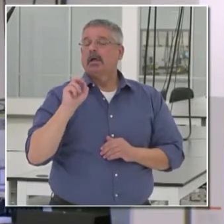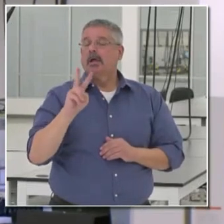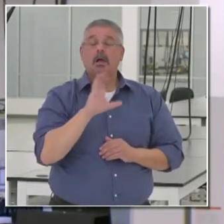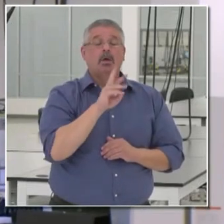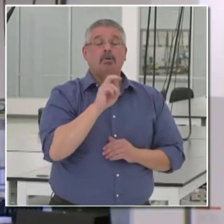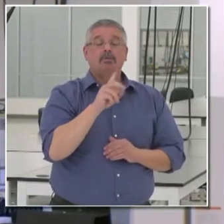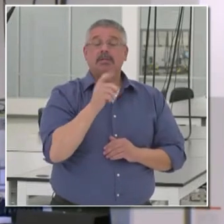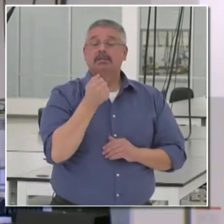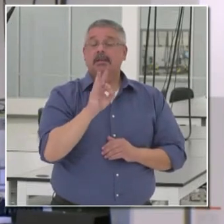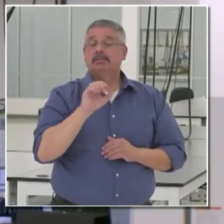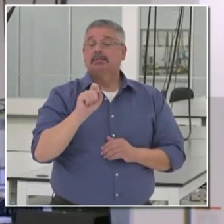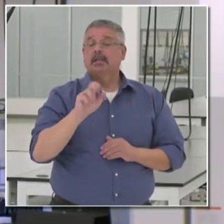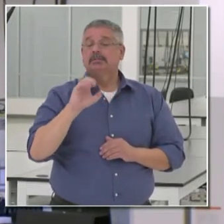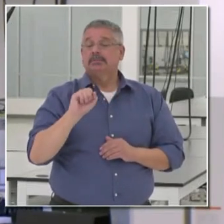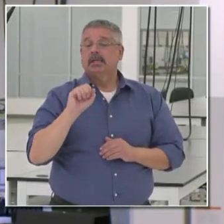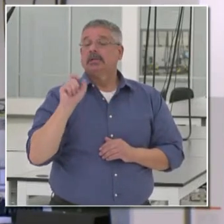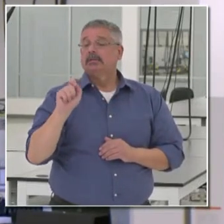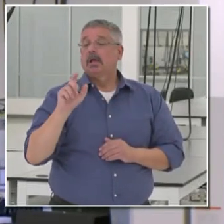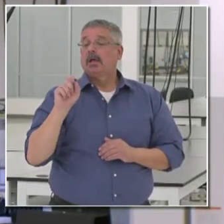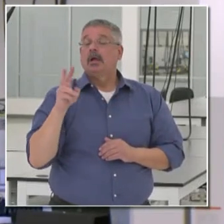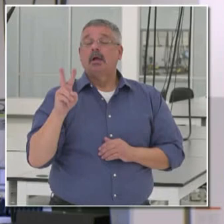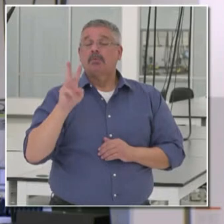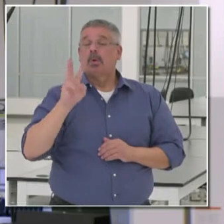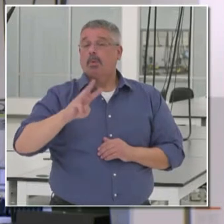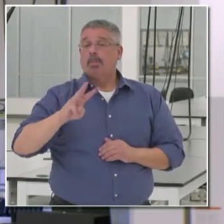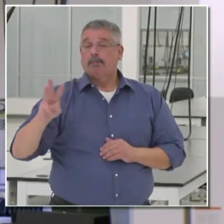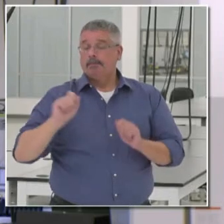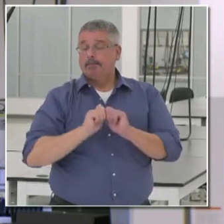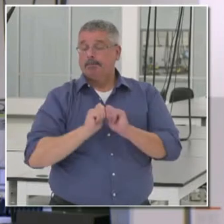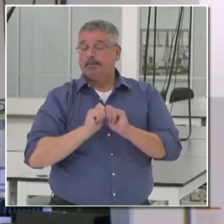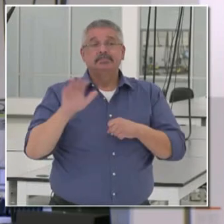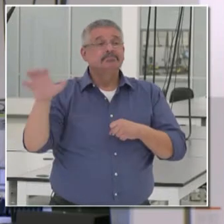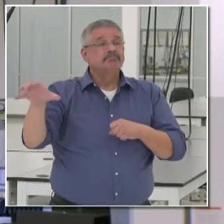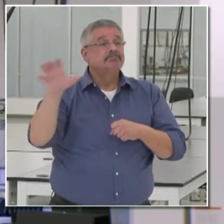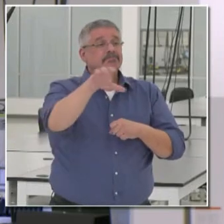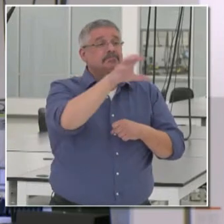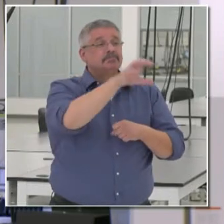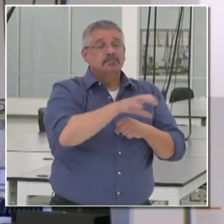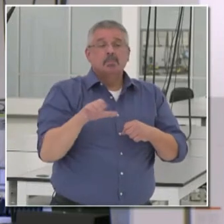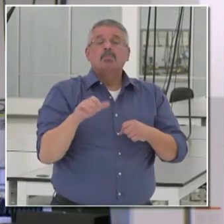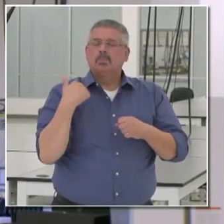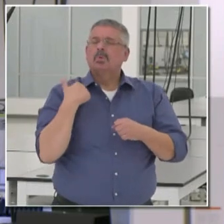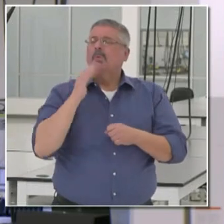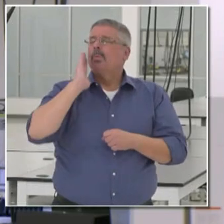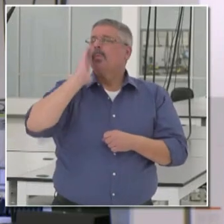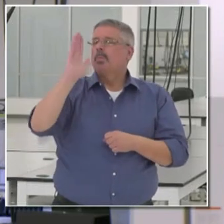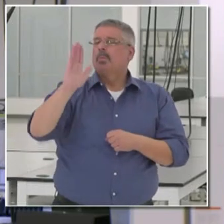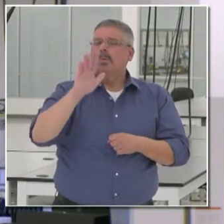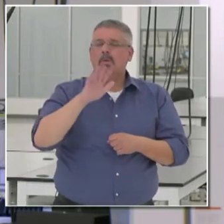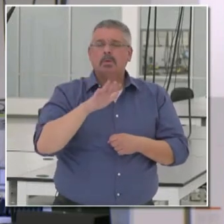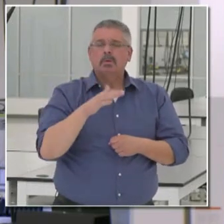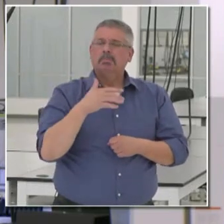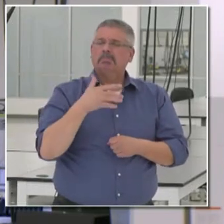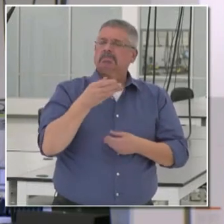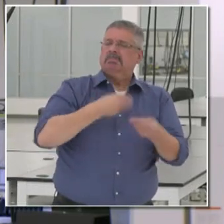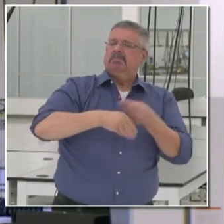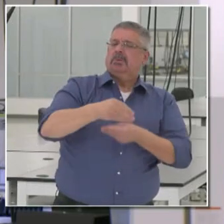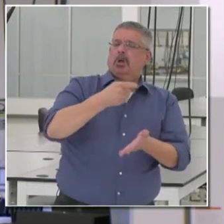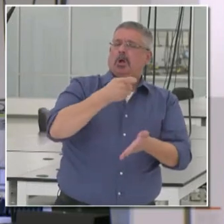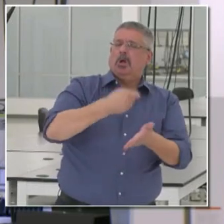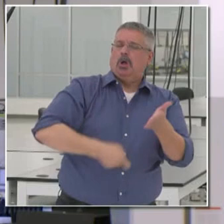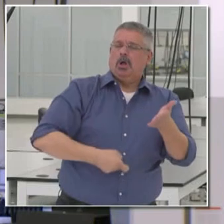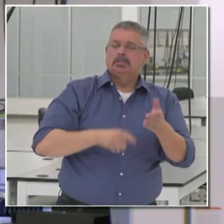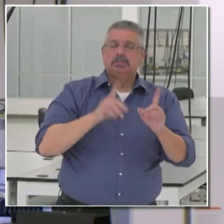página kobe 19 puntos se apuntó ahí está en la pantalla kobe 19 puntos sea punto